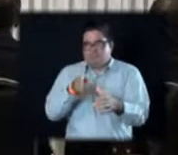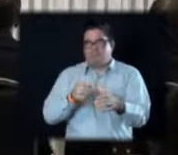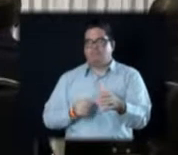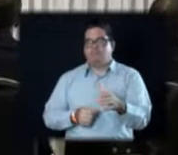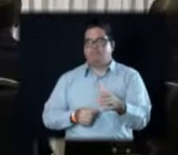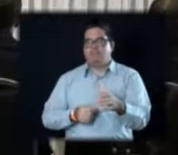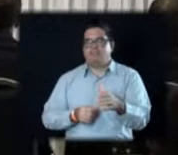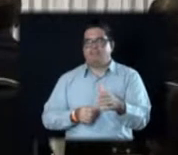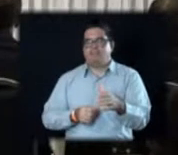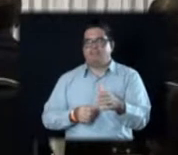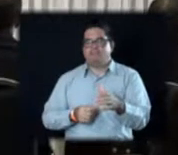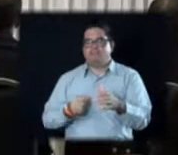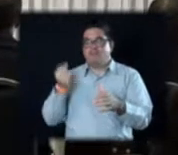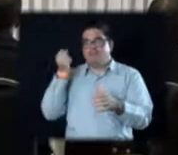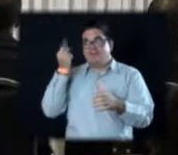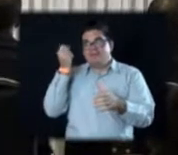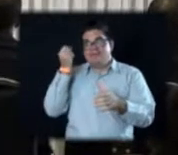control.